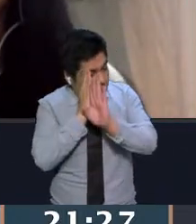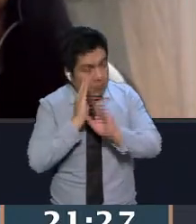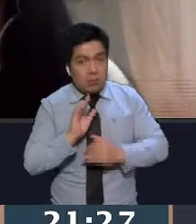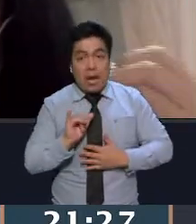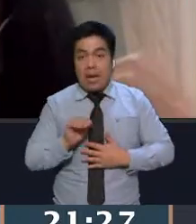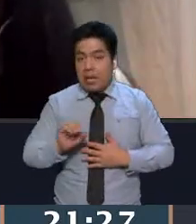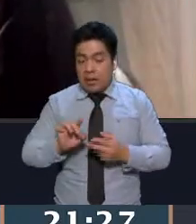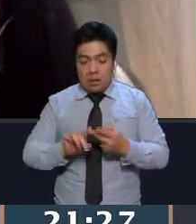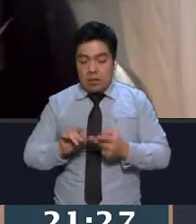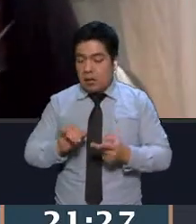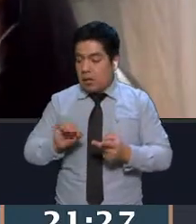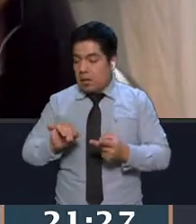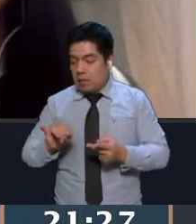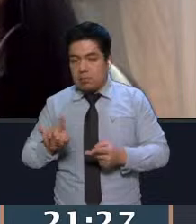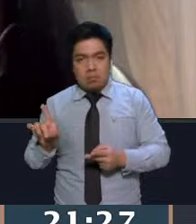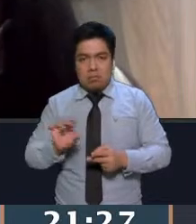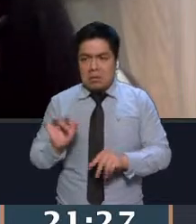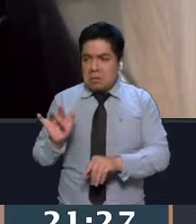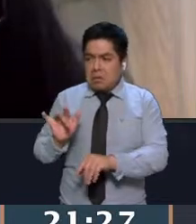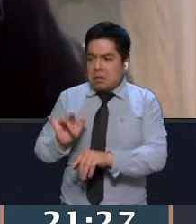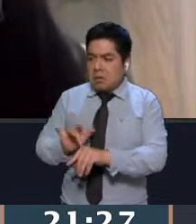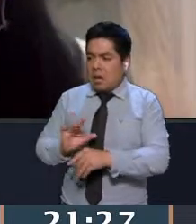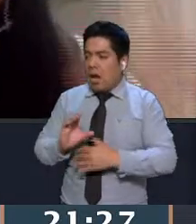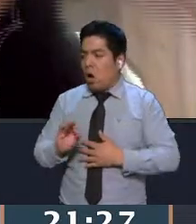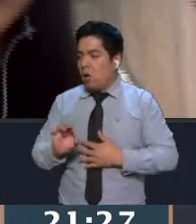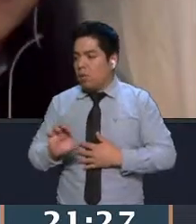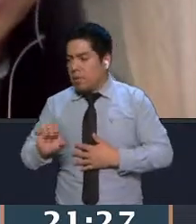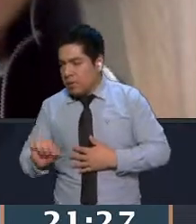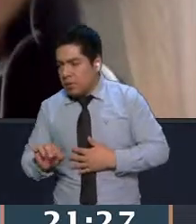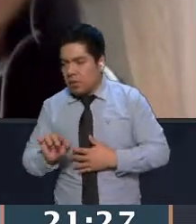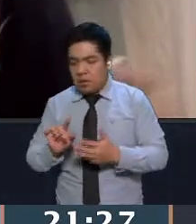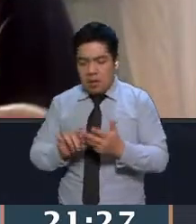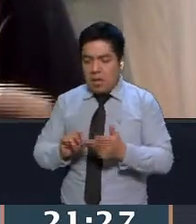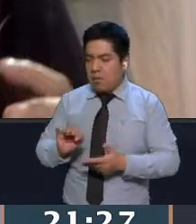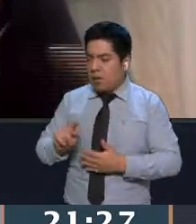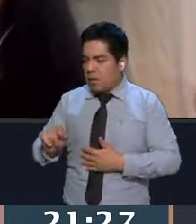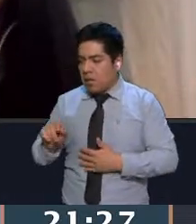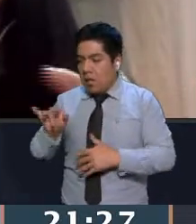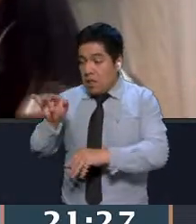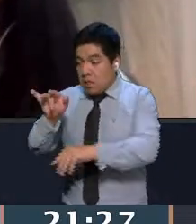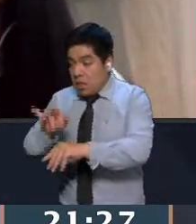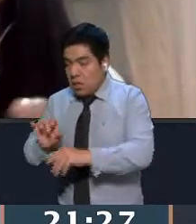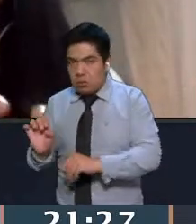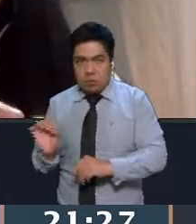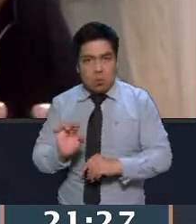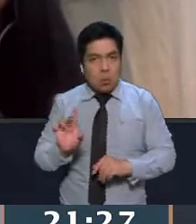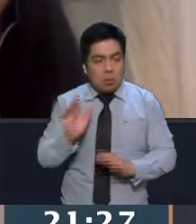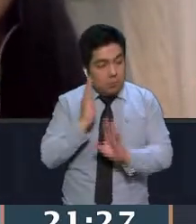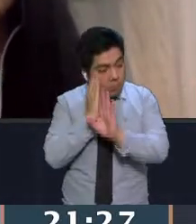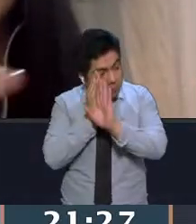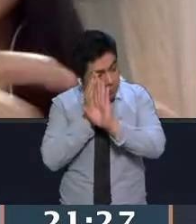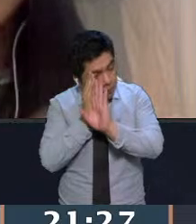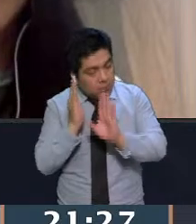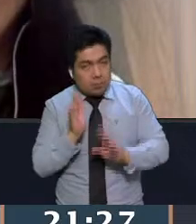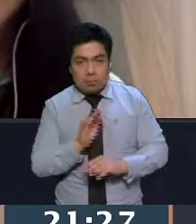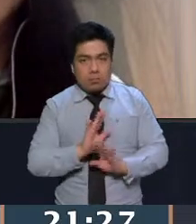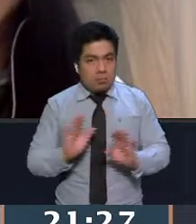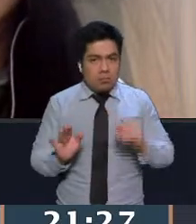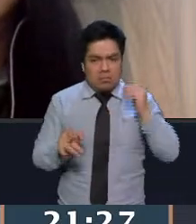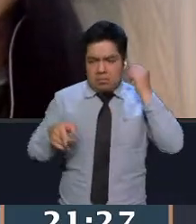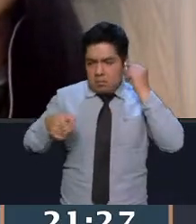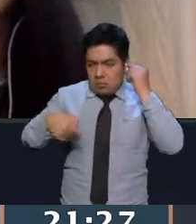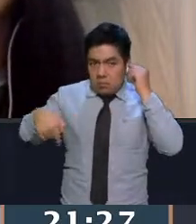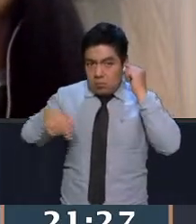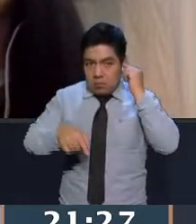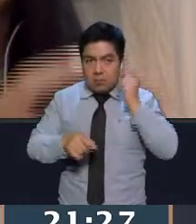toca, el INAI no se toca, casi que la COFESE no se toca, el IFT no se toca, en fin, o sea, todas estas áreas capturadas por